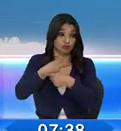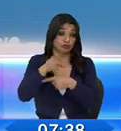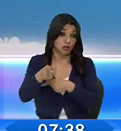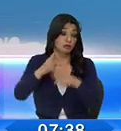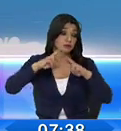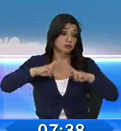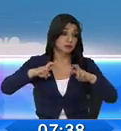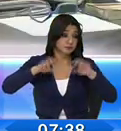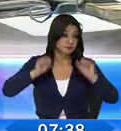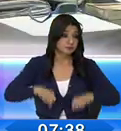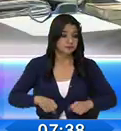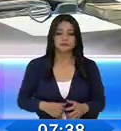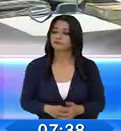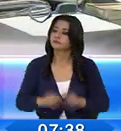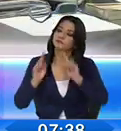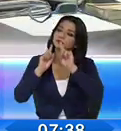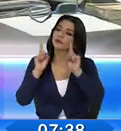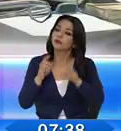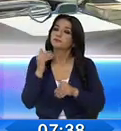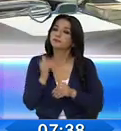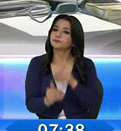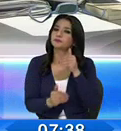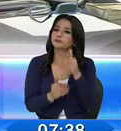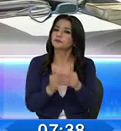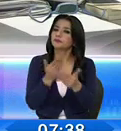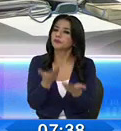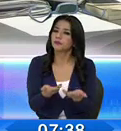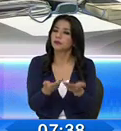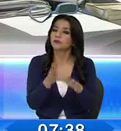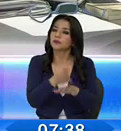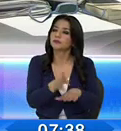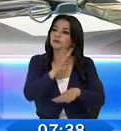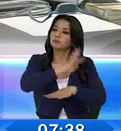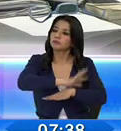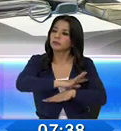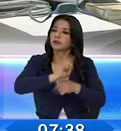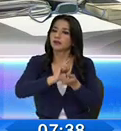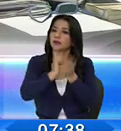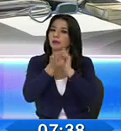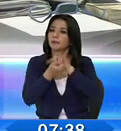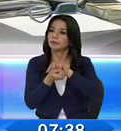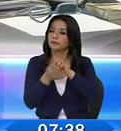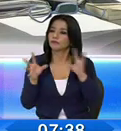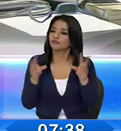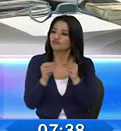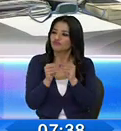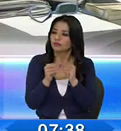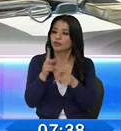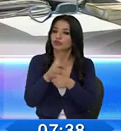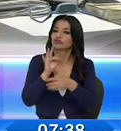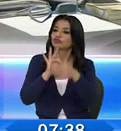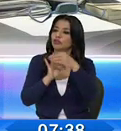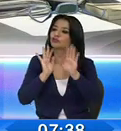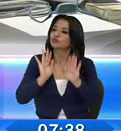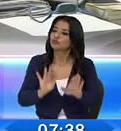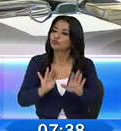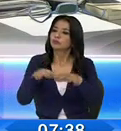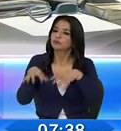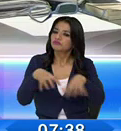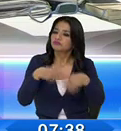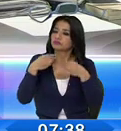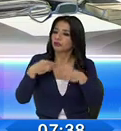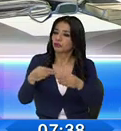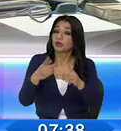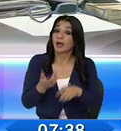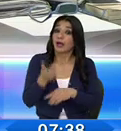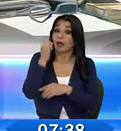ciudad como ven los procesos legislativos de cambios sobre la estructura del consejo de participación allí se